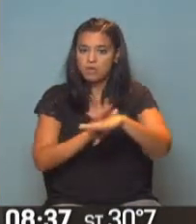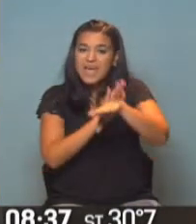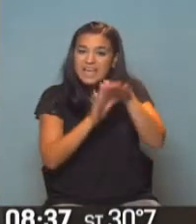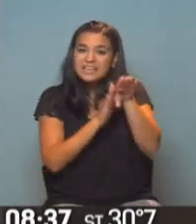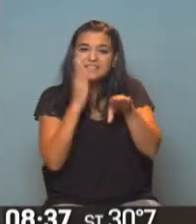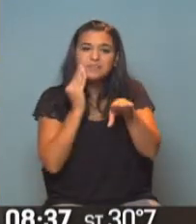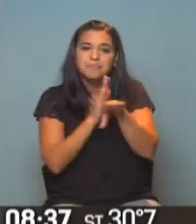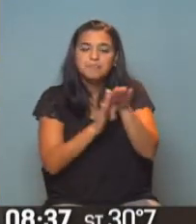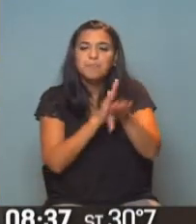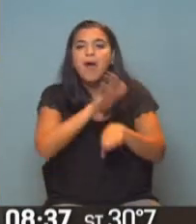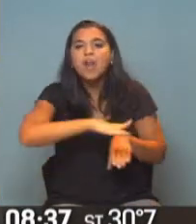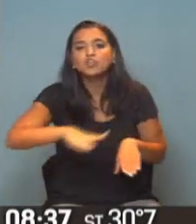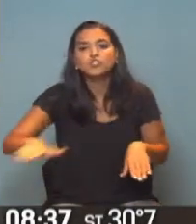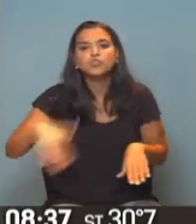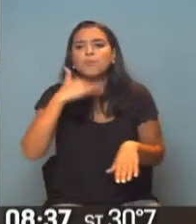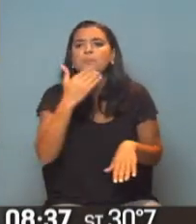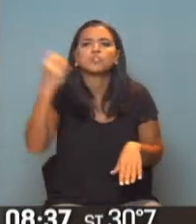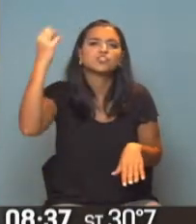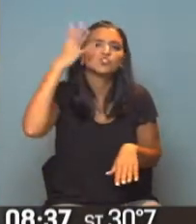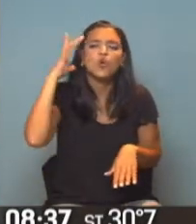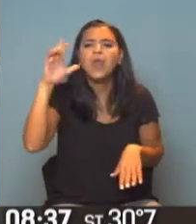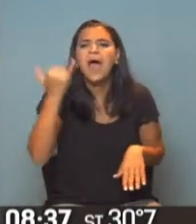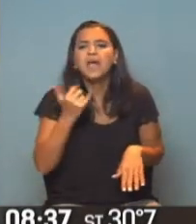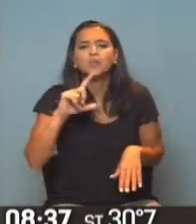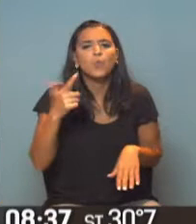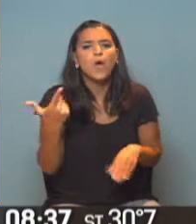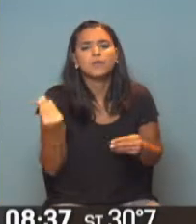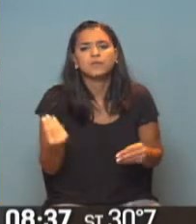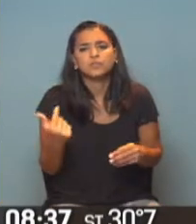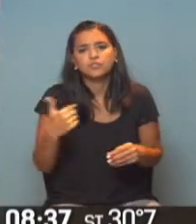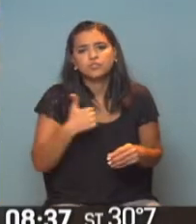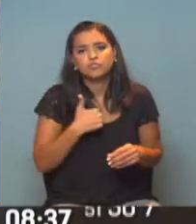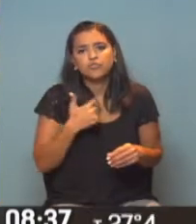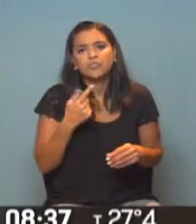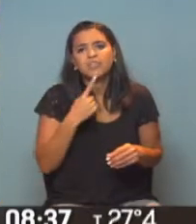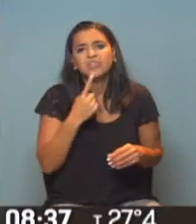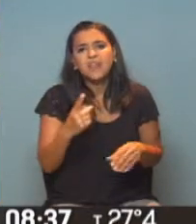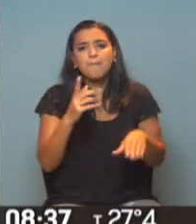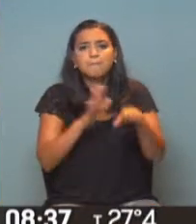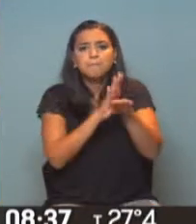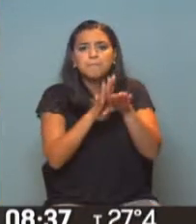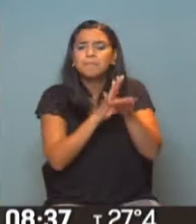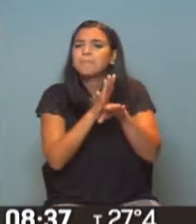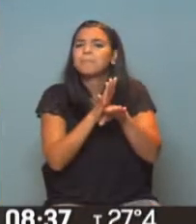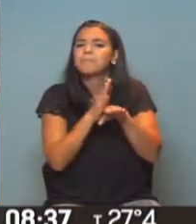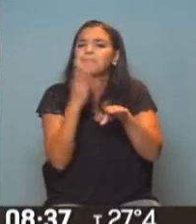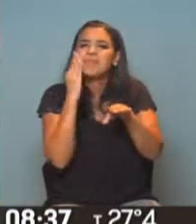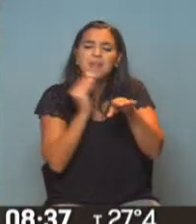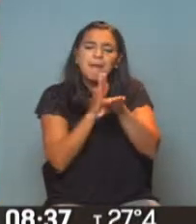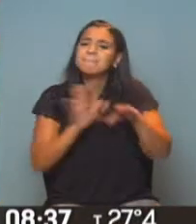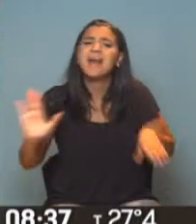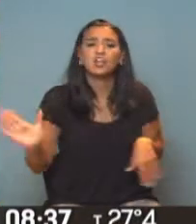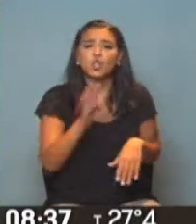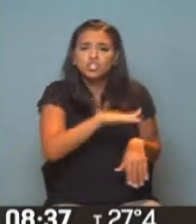para los chicos no importa 6 solo no es sol cuanto yo te lo cambiaría y te diría protector solar para las personas ajá